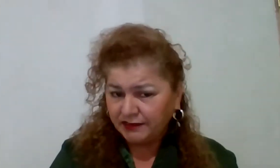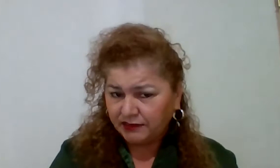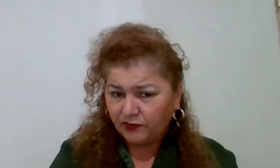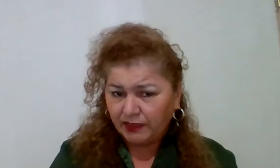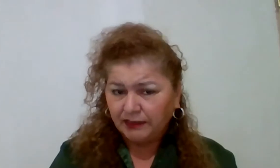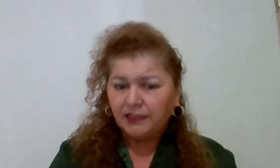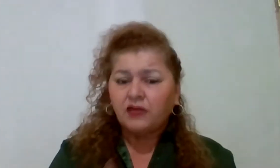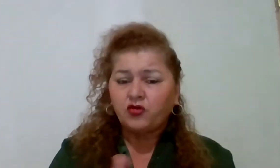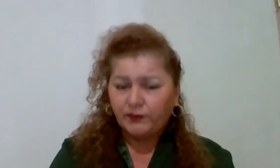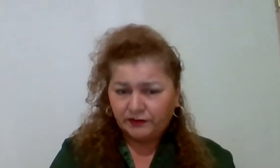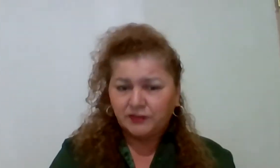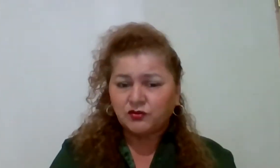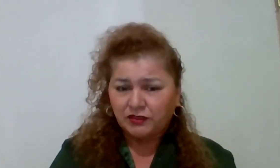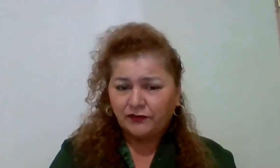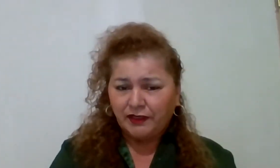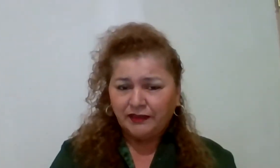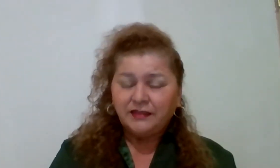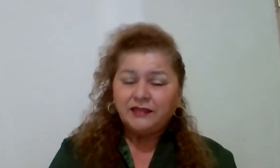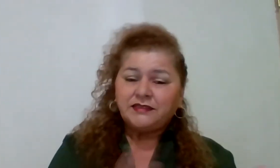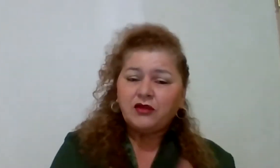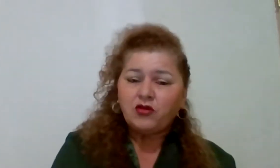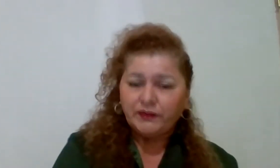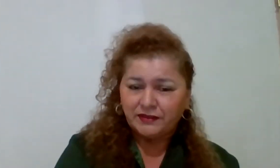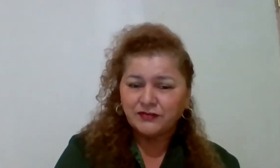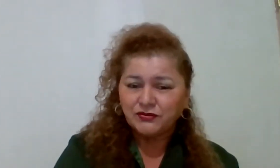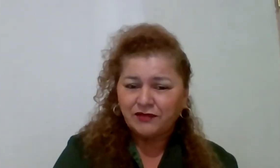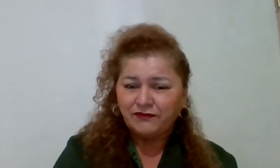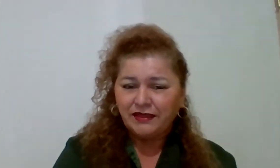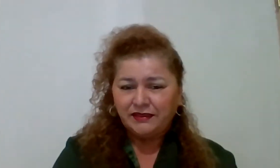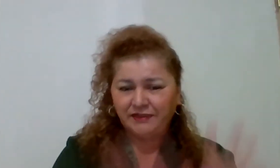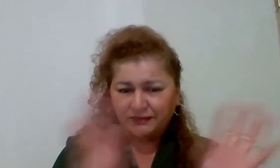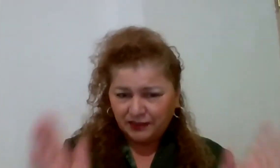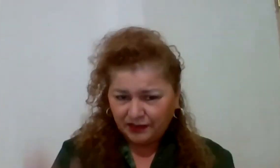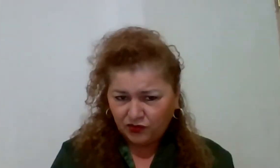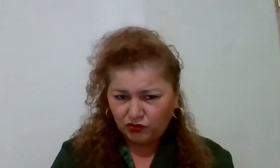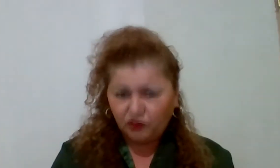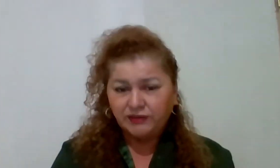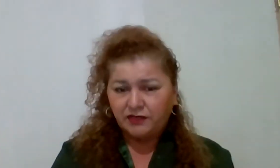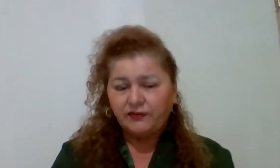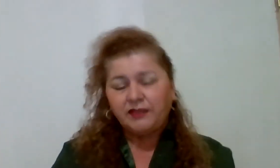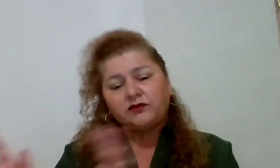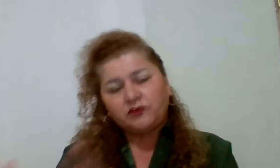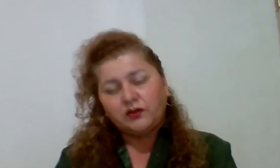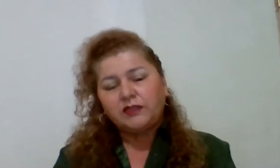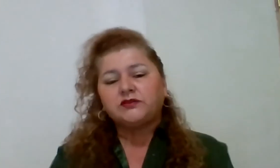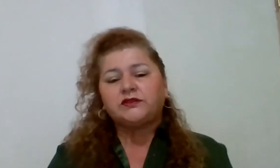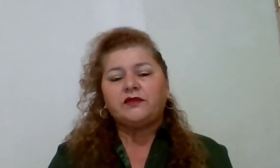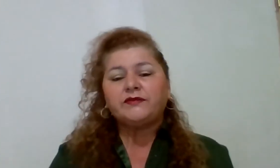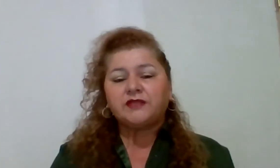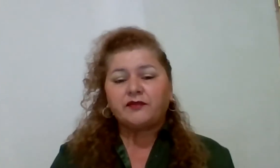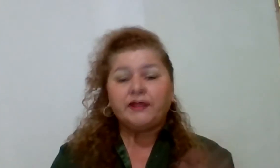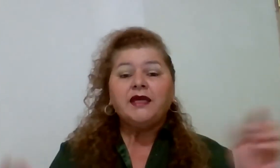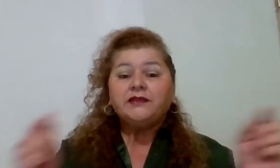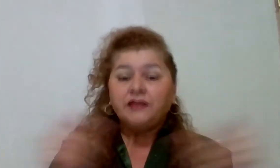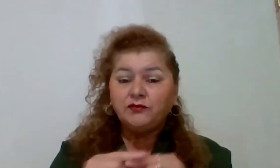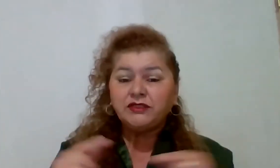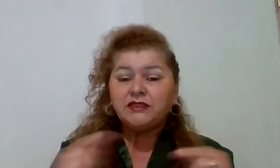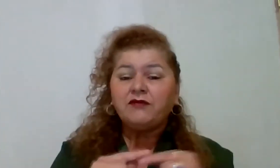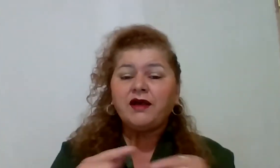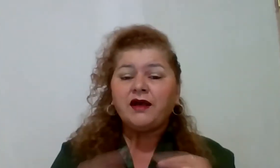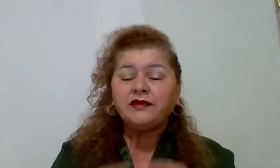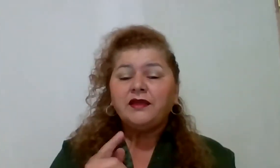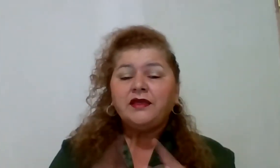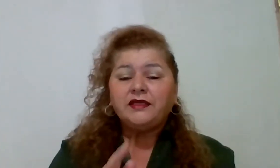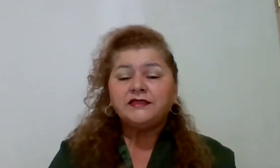sociedad está bien, la cooperativa está bien. Si la cooperativa está bien y esta gran unión está bien, toda la sociedad va a estar bien. Tenemos